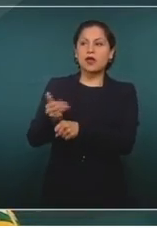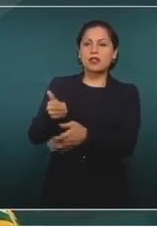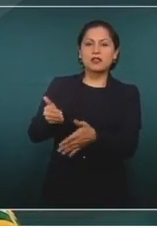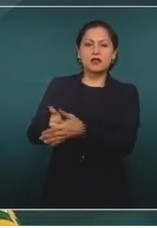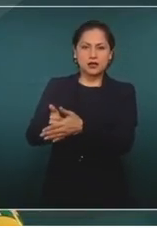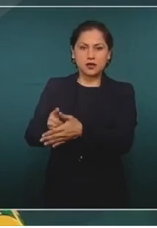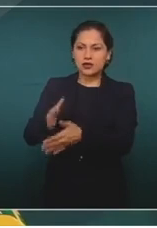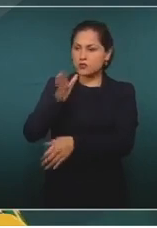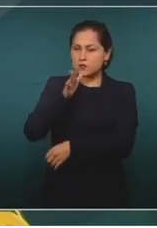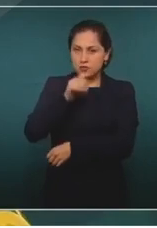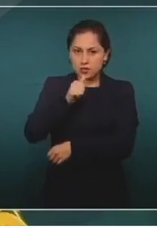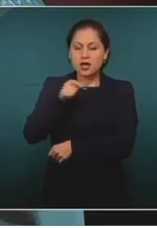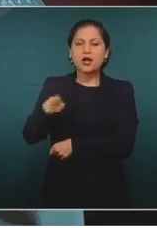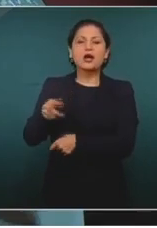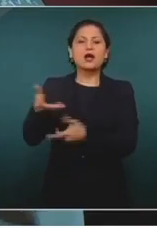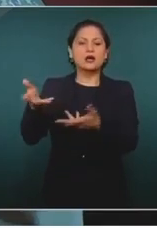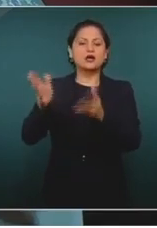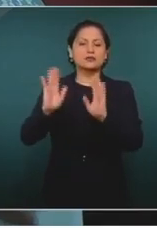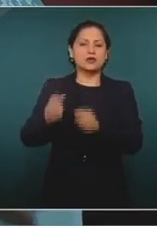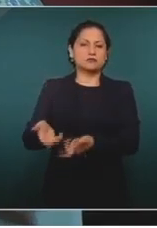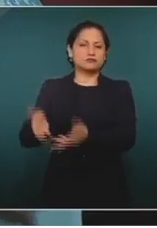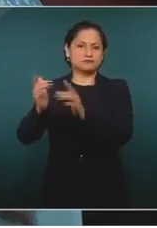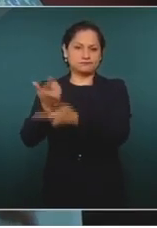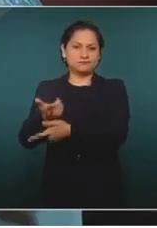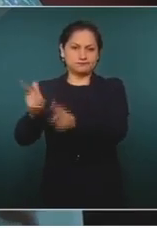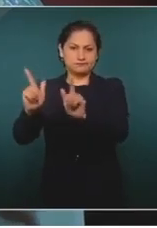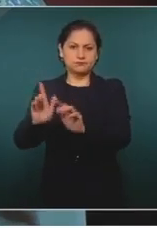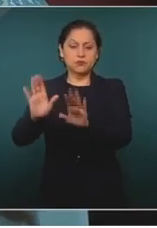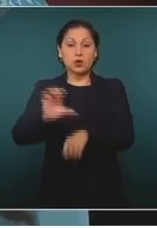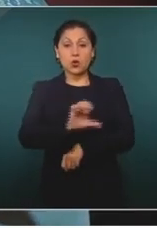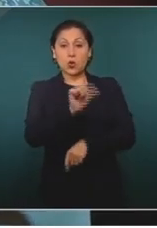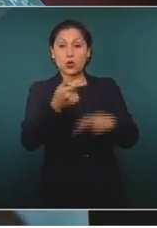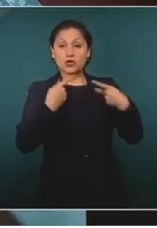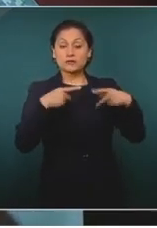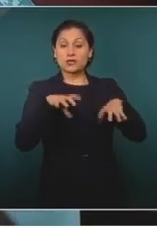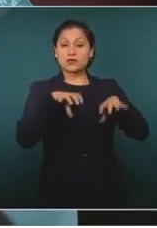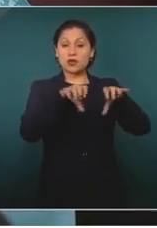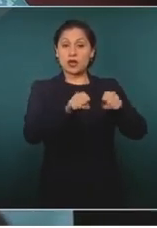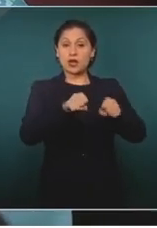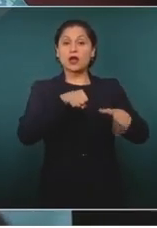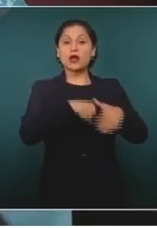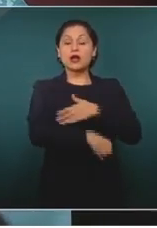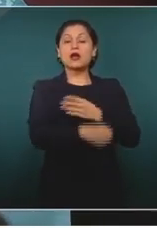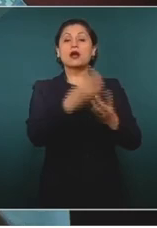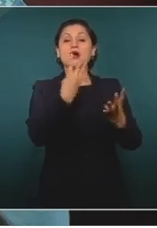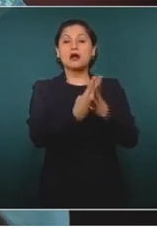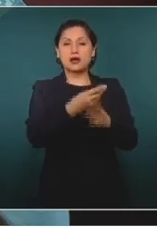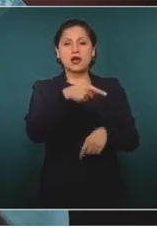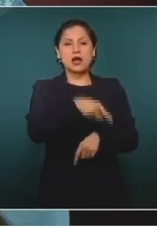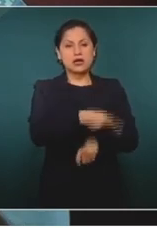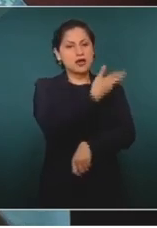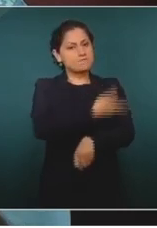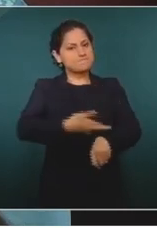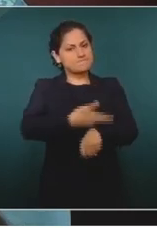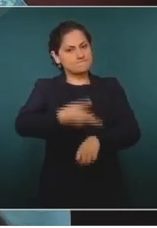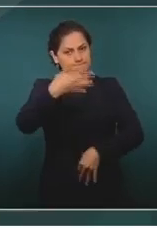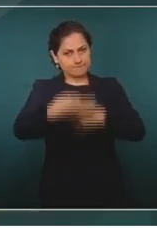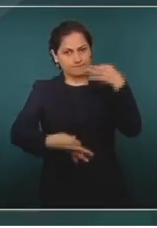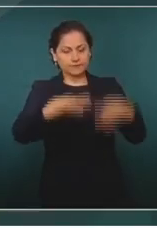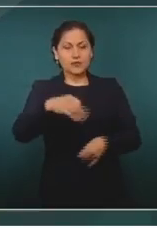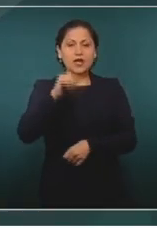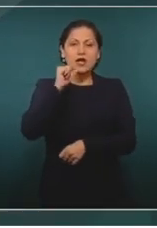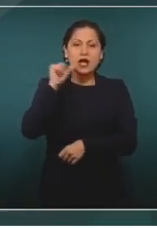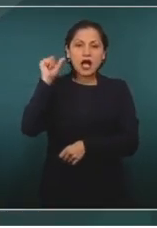se liberaron, las otras siguen en el proceso. También se tuvo el día de ayer otra detención,